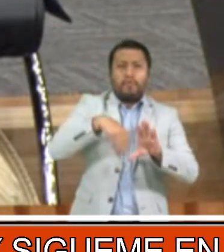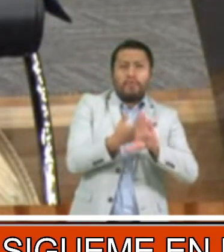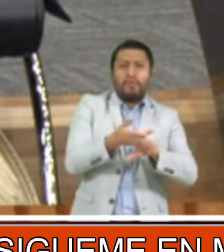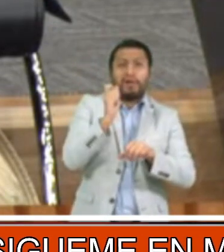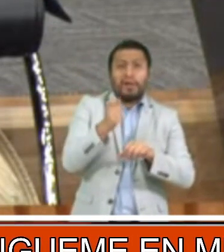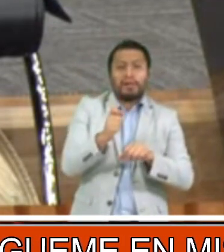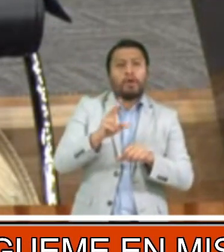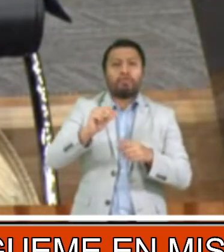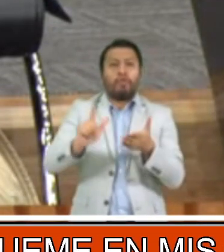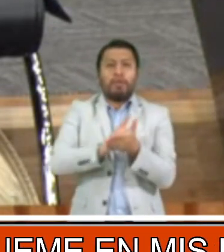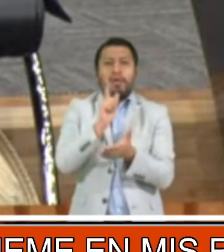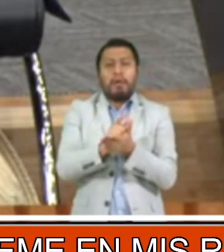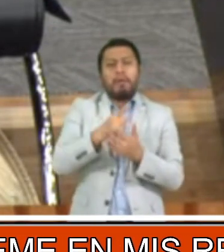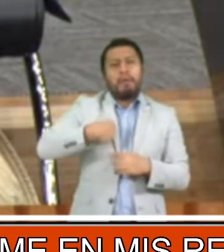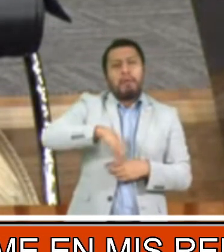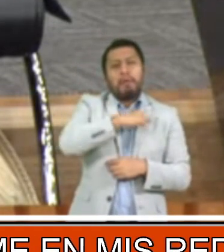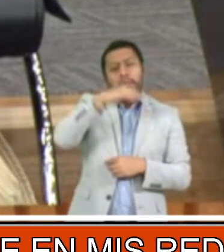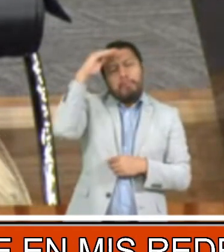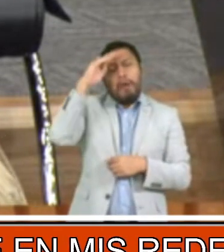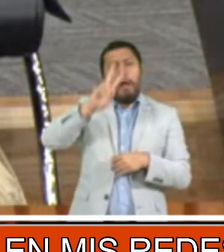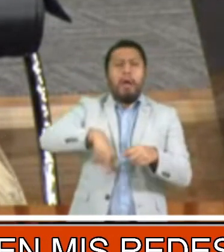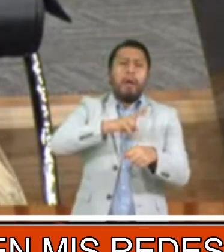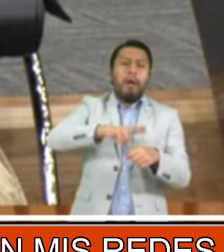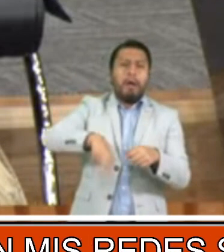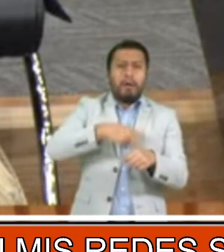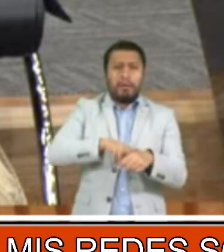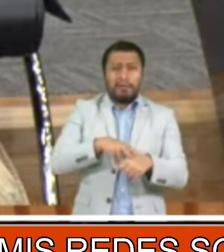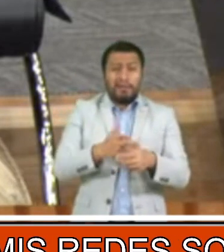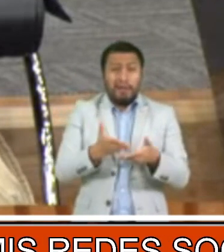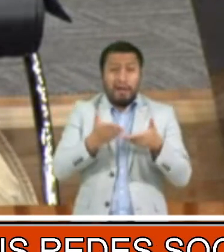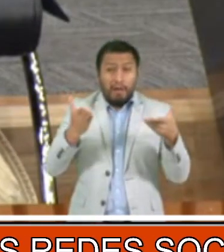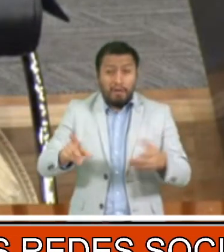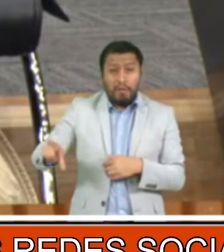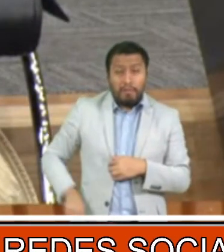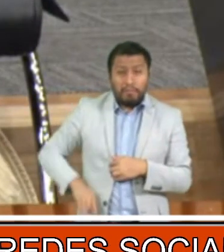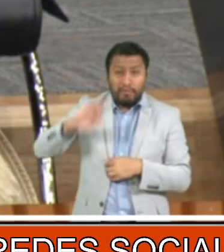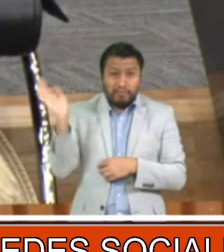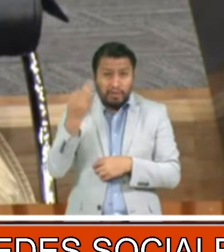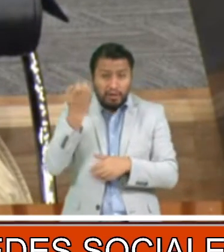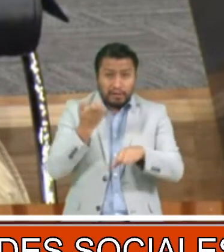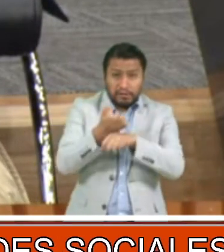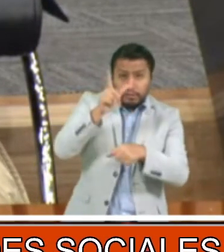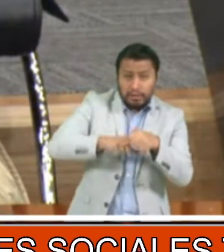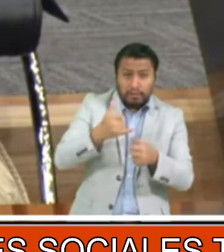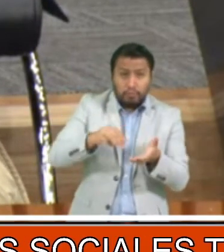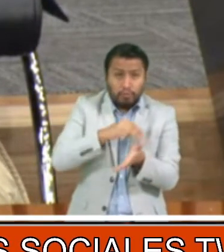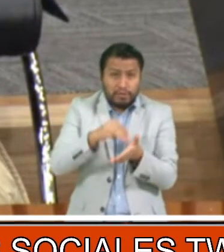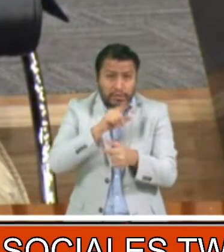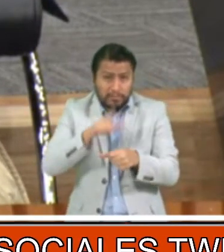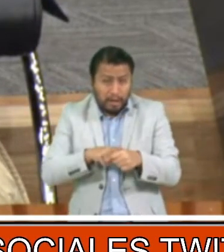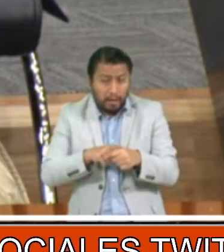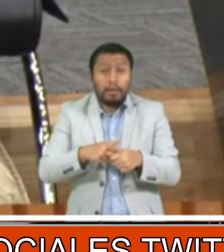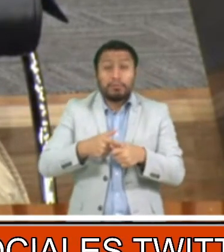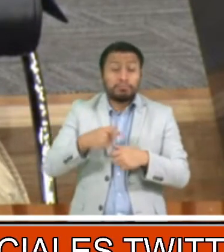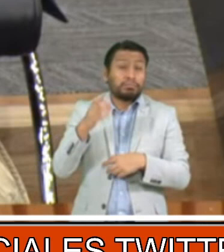ilegalidad. Hoy vemos cómo desde el gobierno federal, estatales y municipales, legisladores y funcionarios